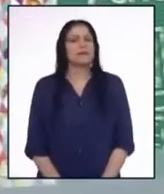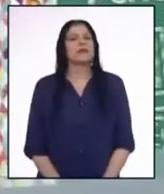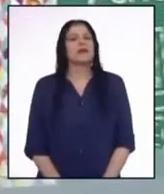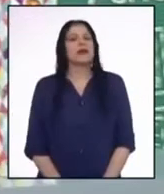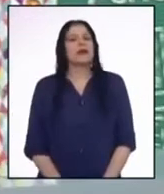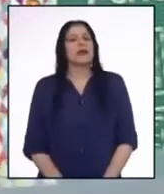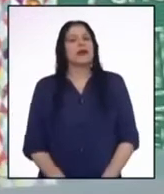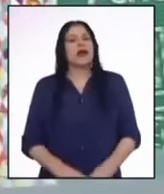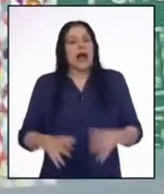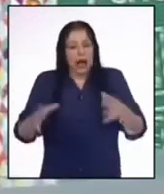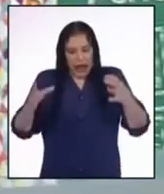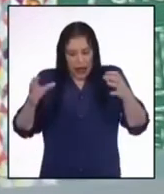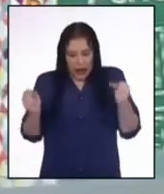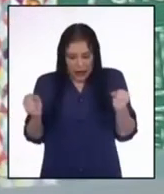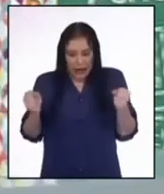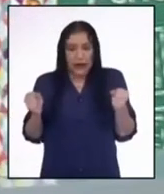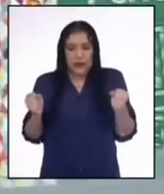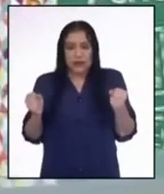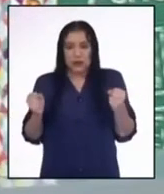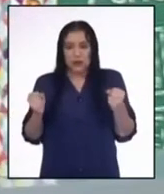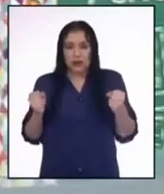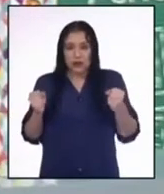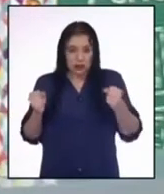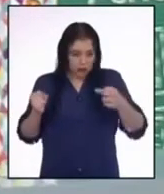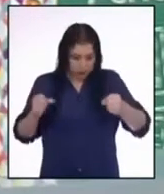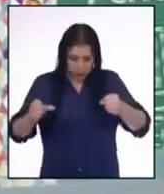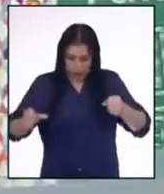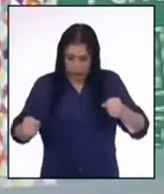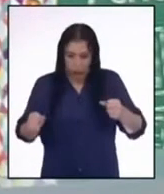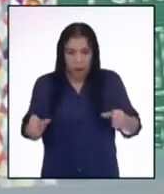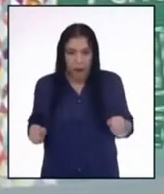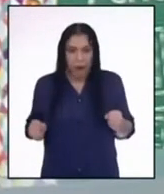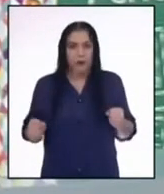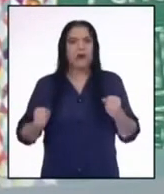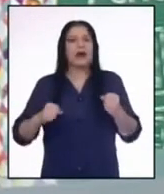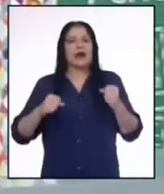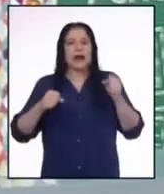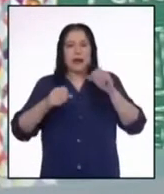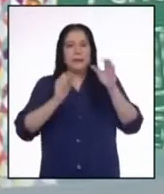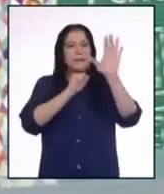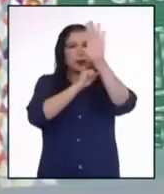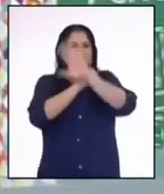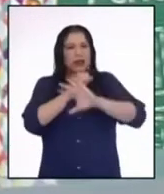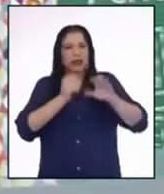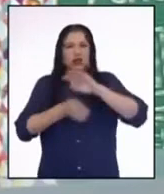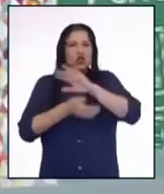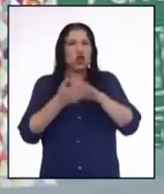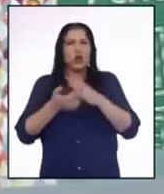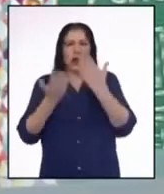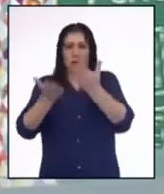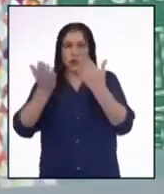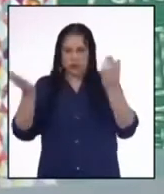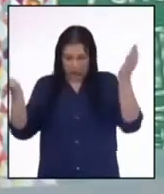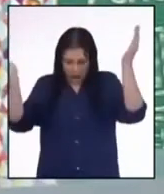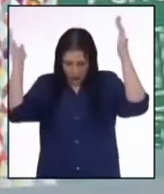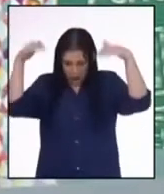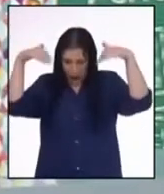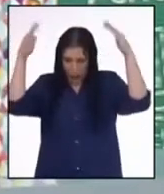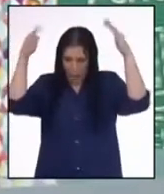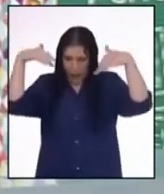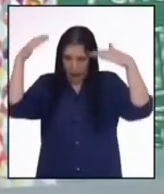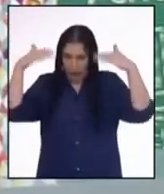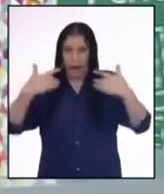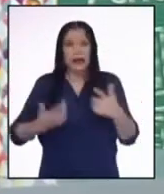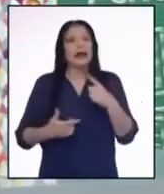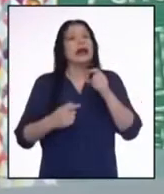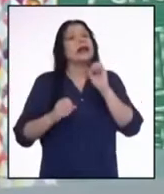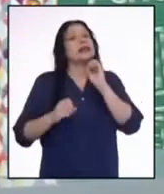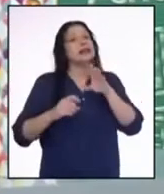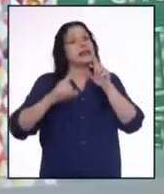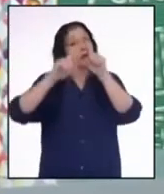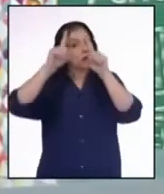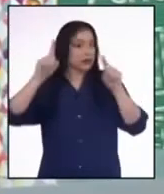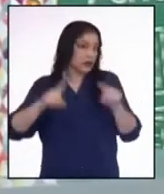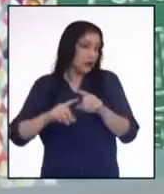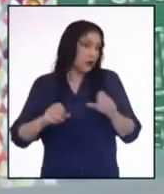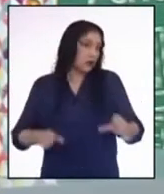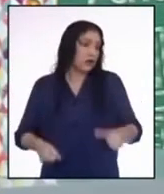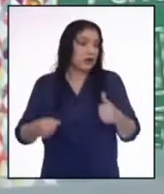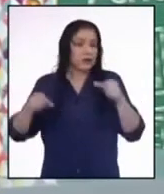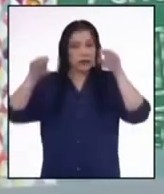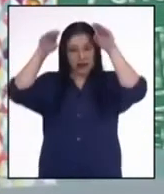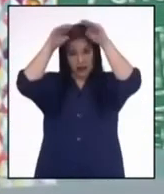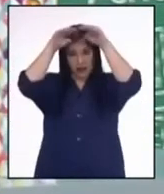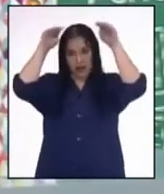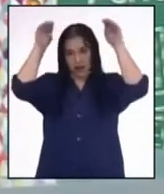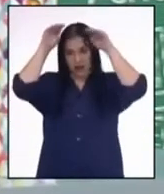fuerte, sujetándose de las patas del mueble, cubriéndose de todo objeto que se derrumbe. Indica que con el triángulo de la vida, el